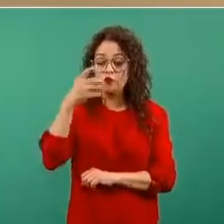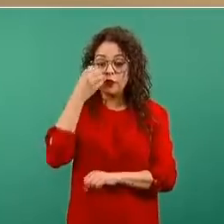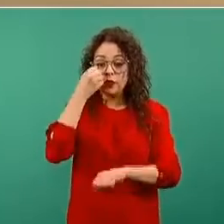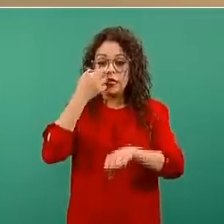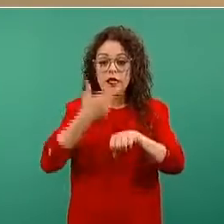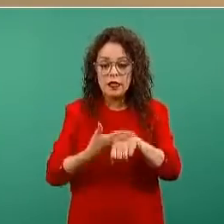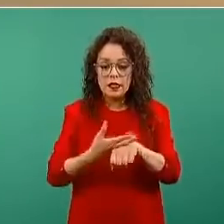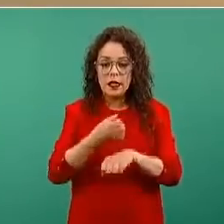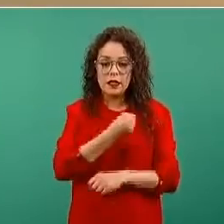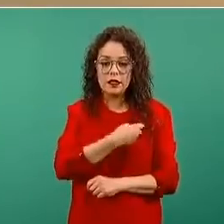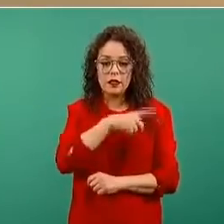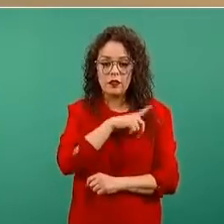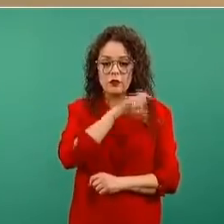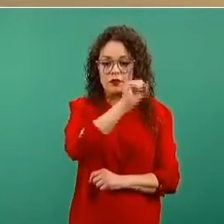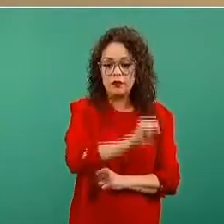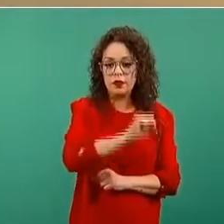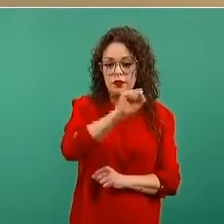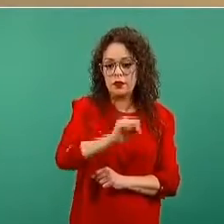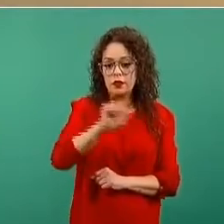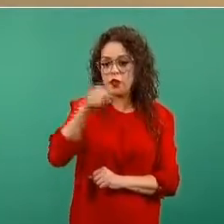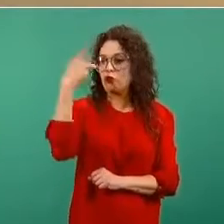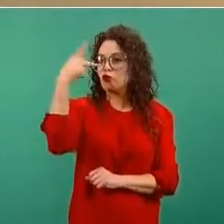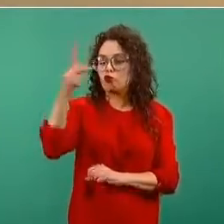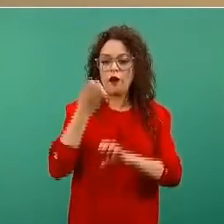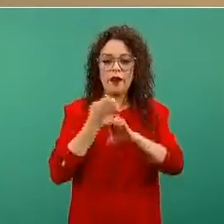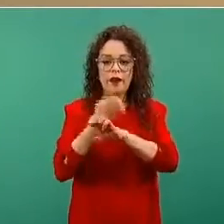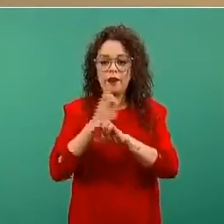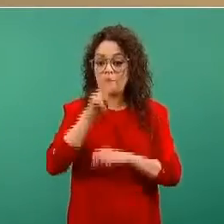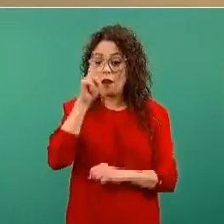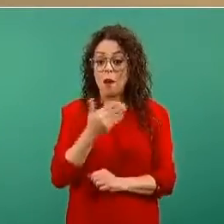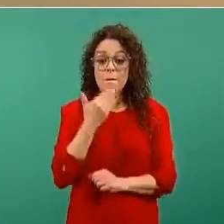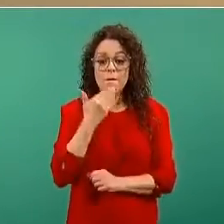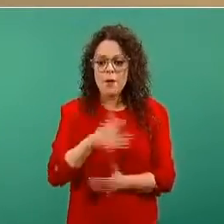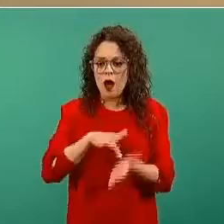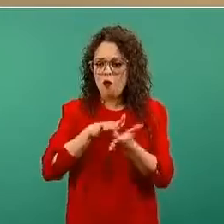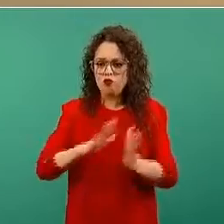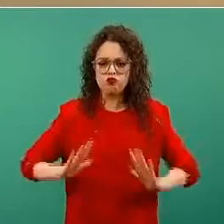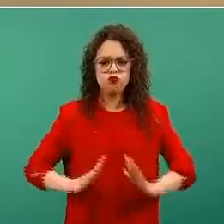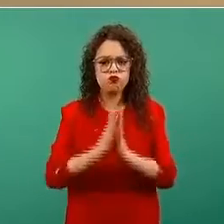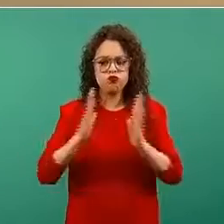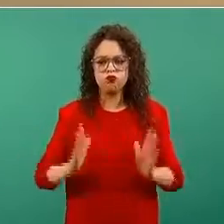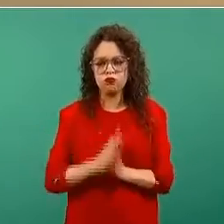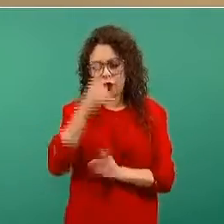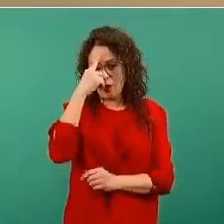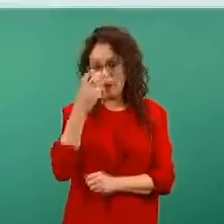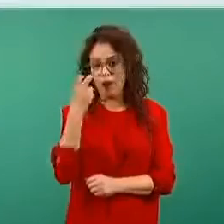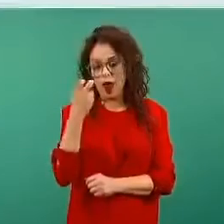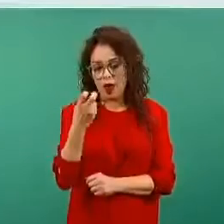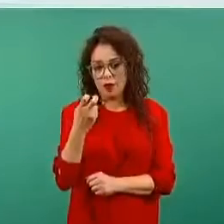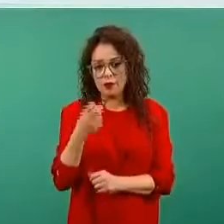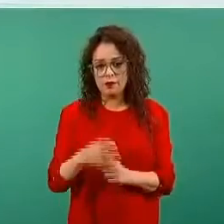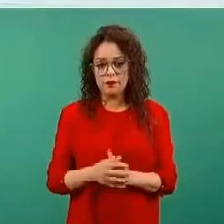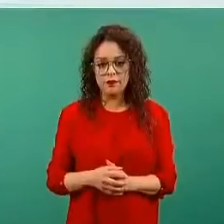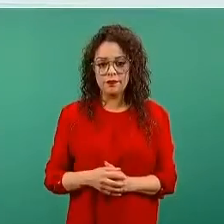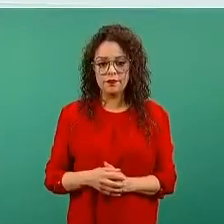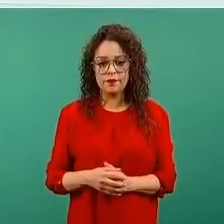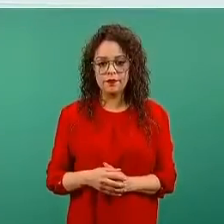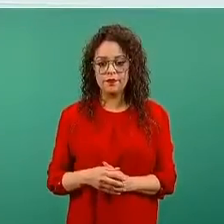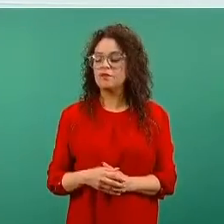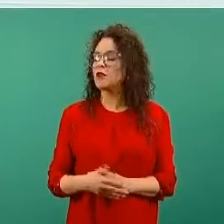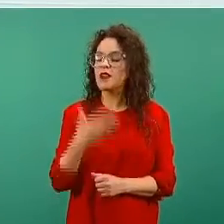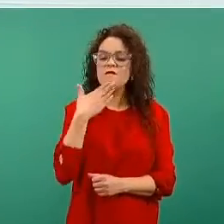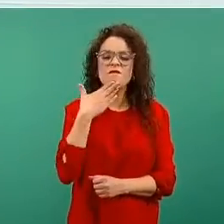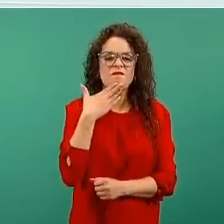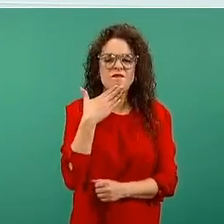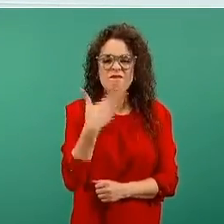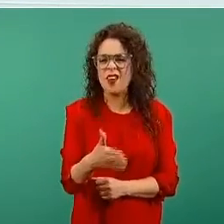salud, sus servicios estatales de salud, han estado muy participativos en el operativo, donde existe la mejor